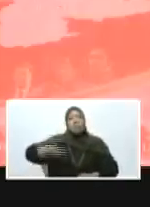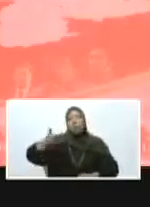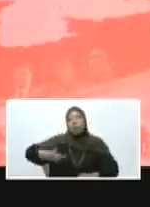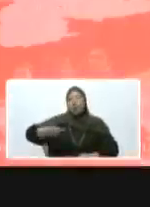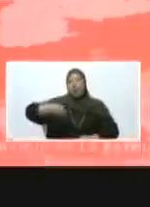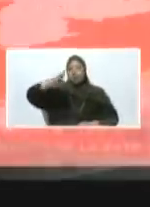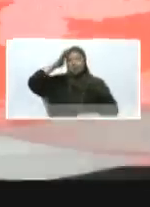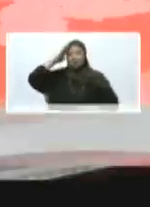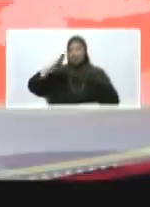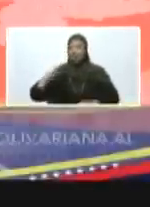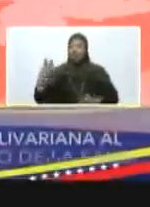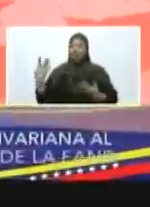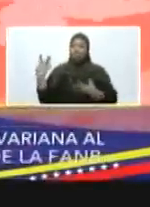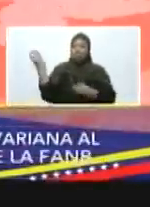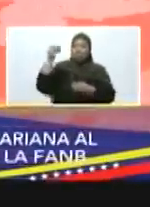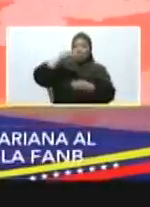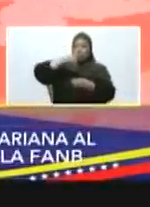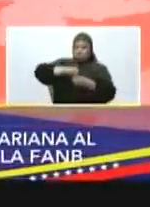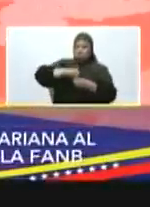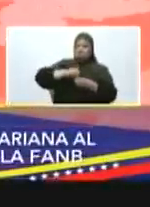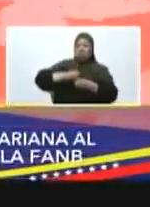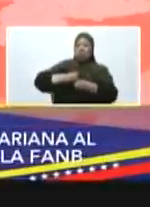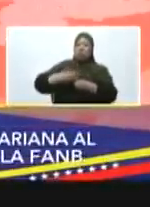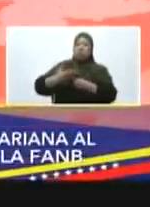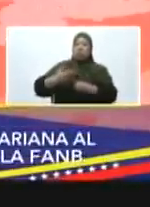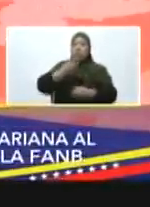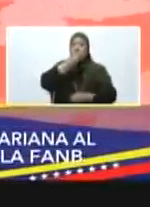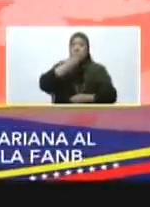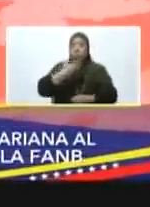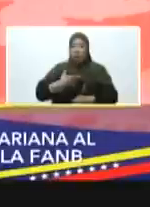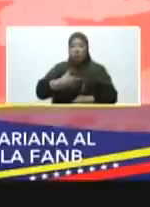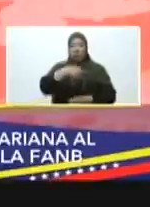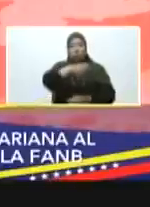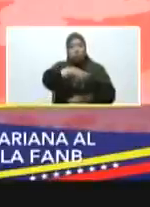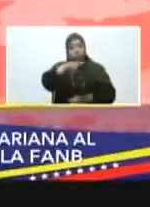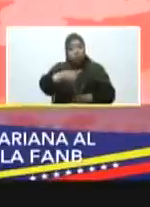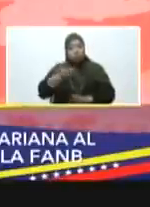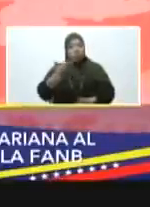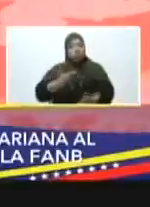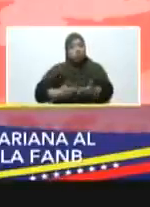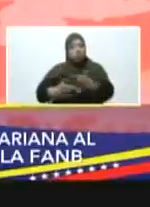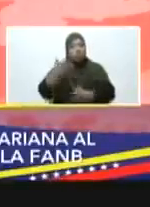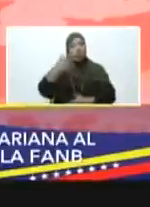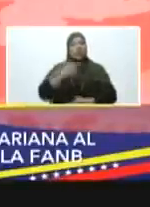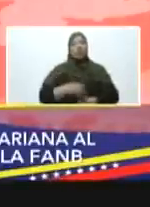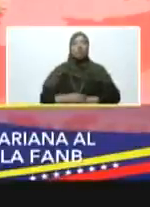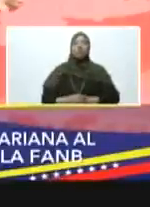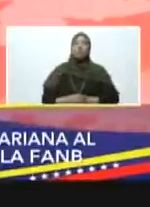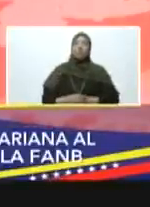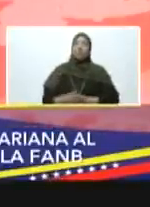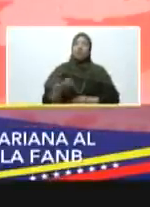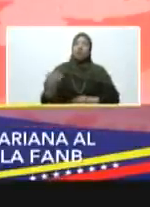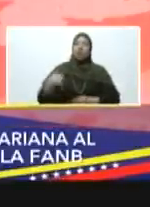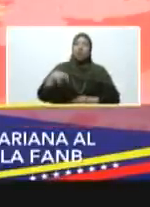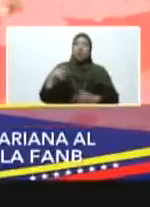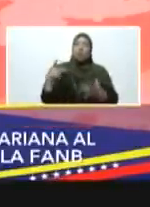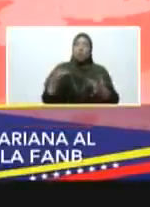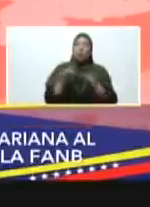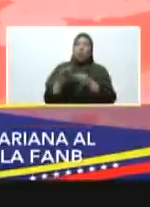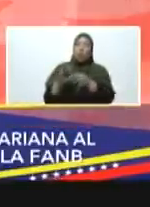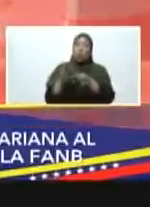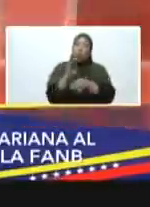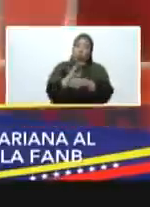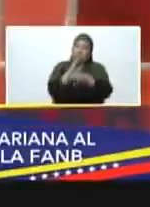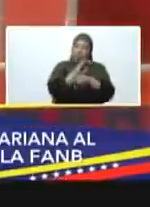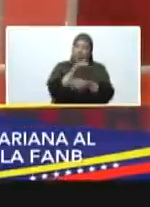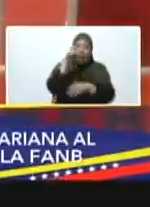vez un papel más efectivo, eficiente, en la tarea de abrazar al pueblo, proteger